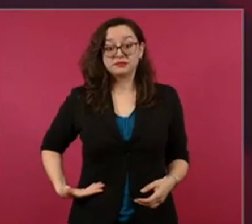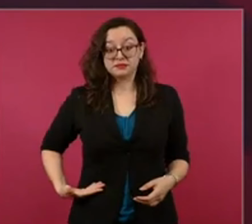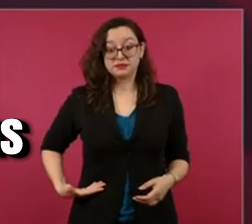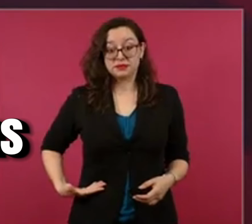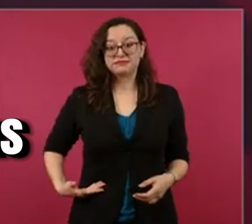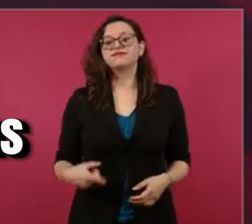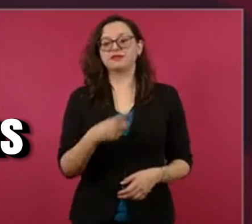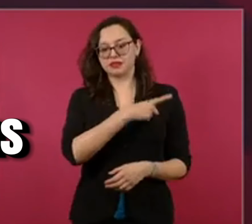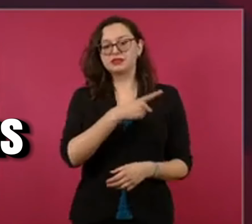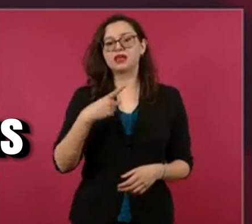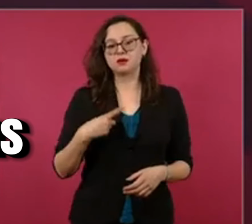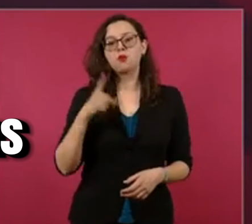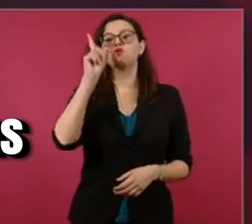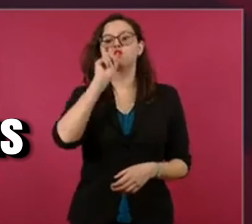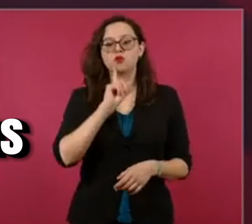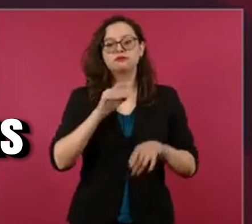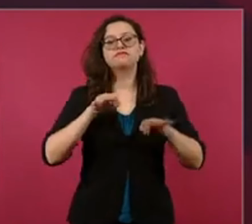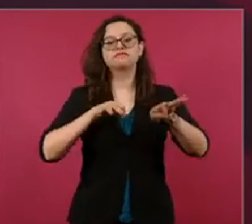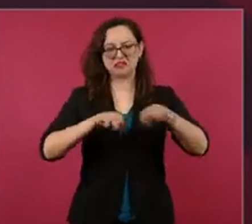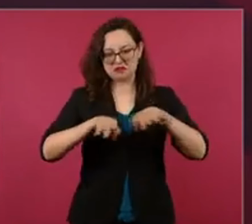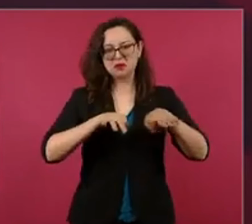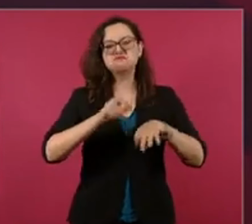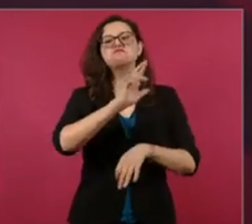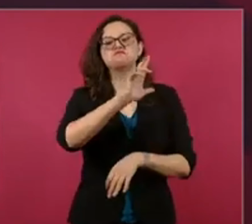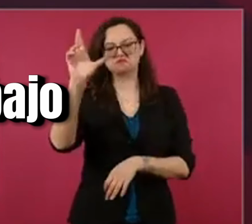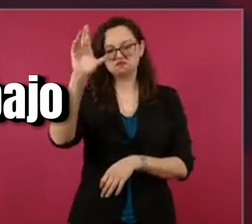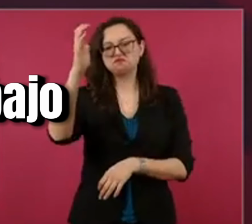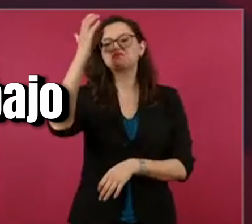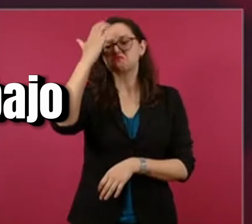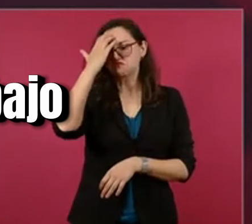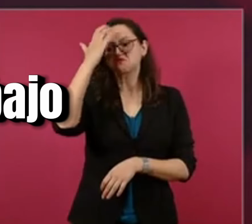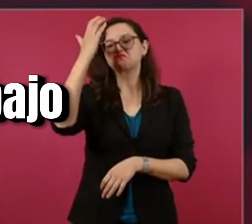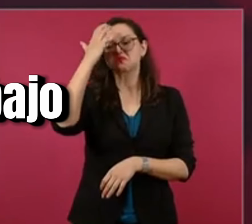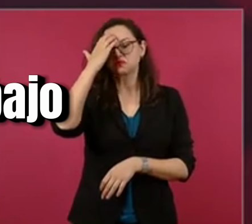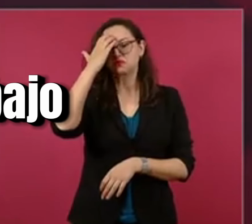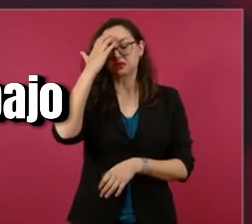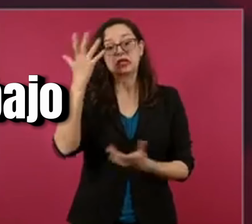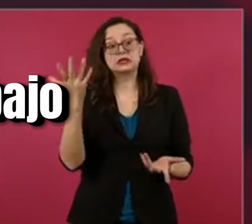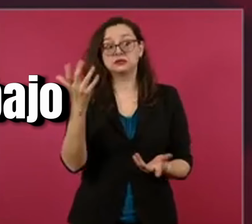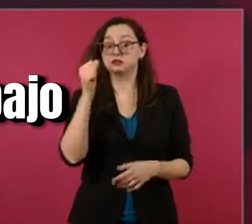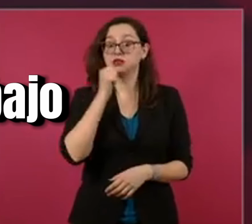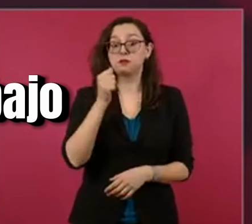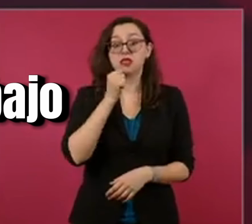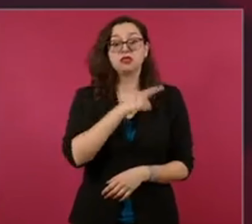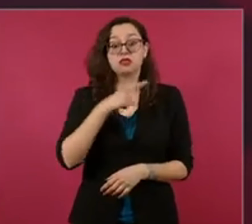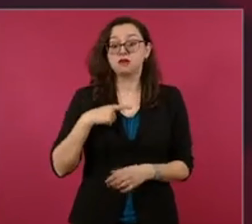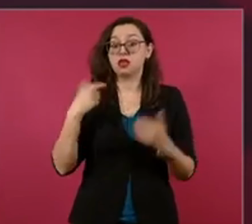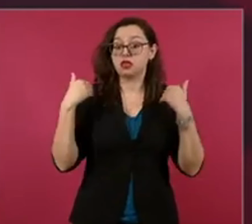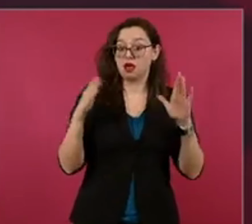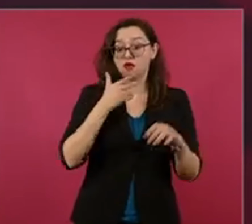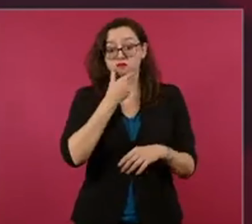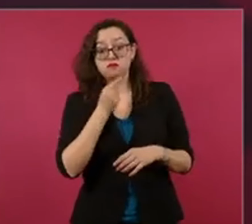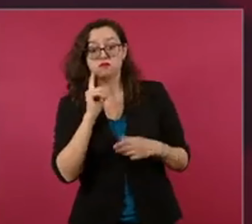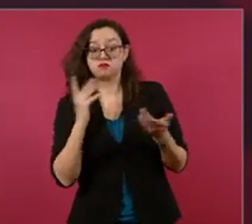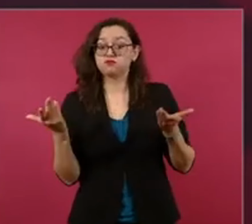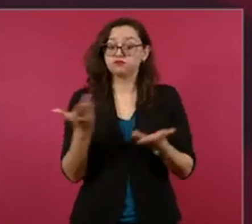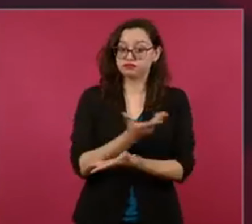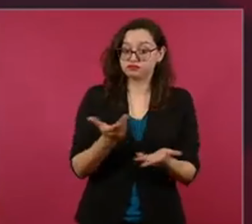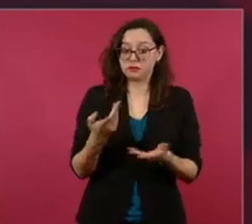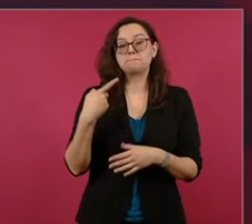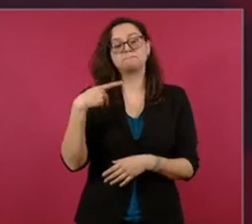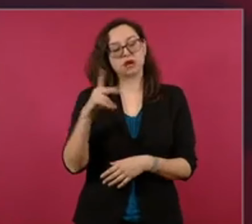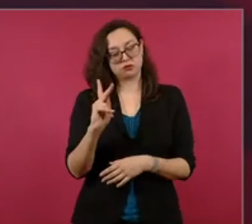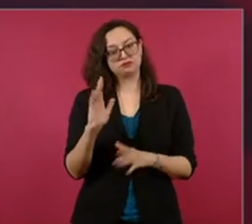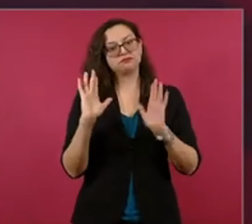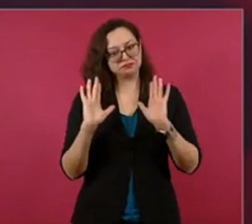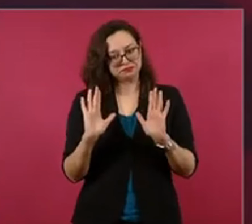reconocer el trabajo de las mujeres mexicanas. Aunque, repito, siempre tiene que compartirse el trabajo en el hogar. Entonces le planteé que